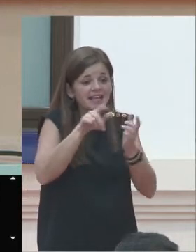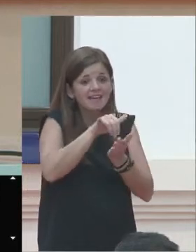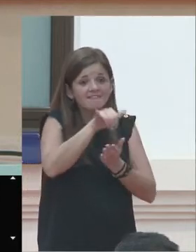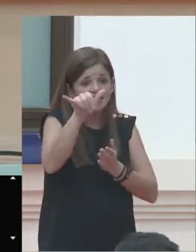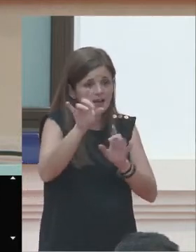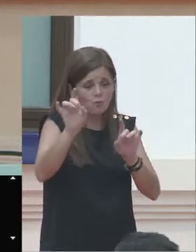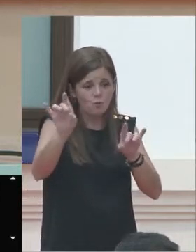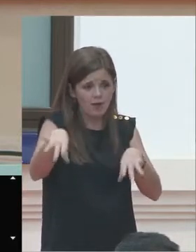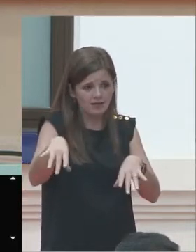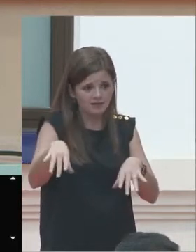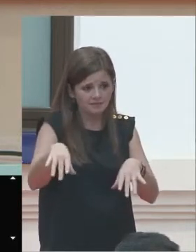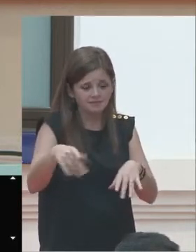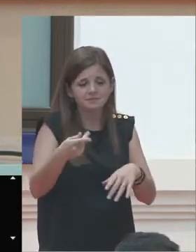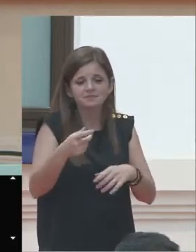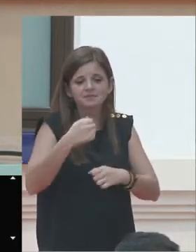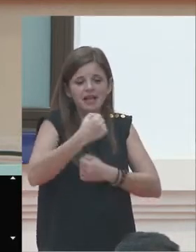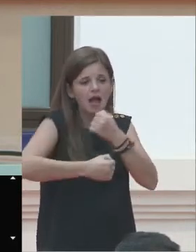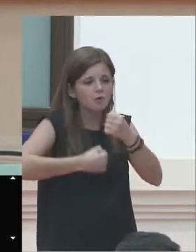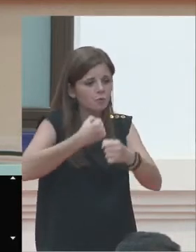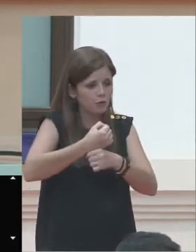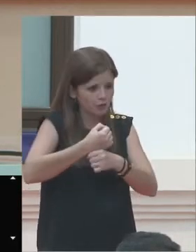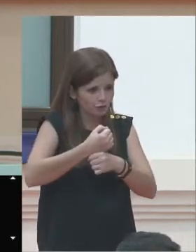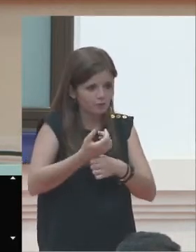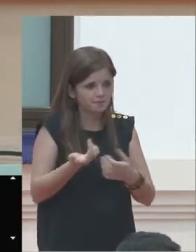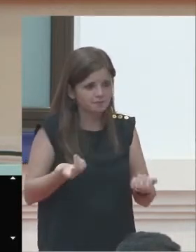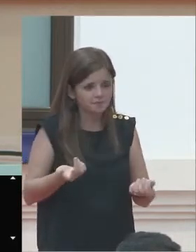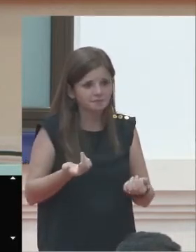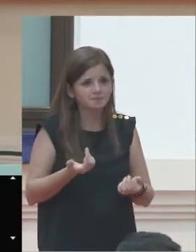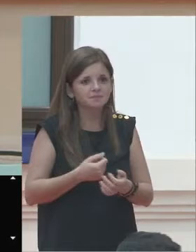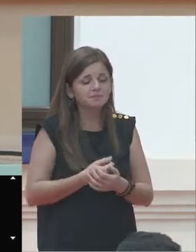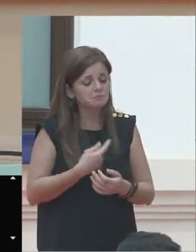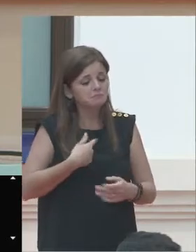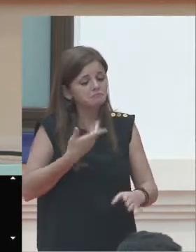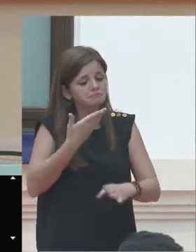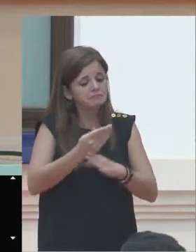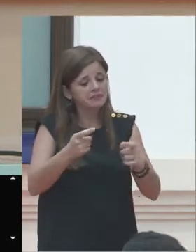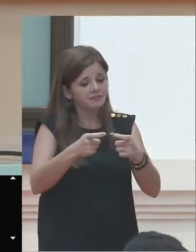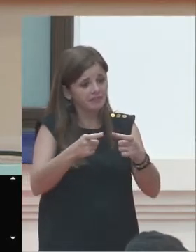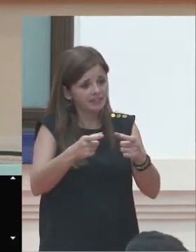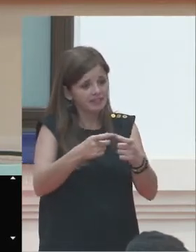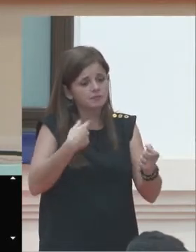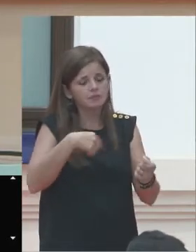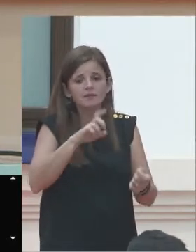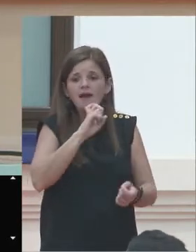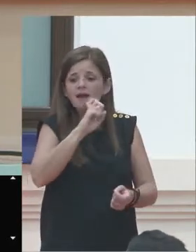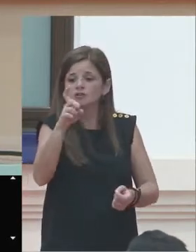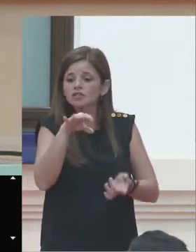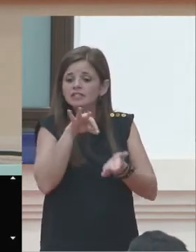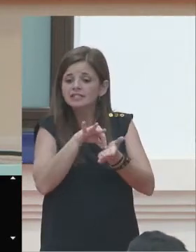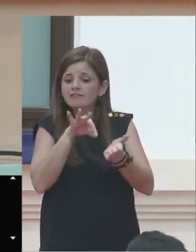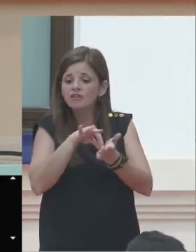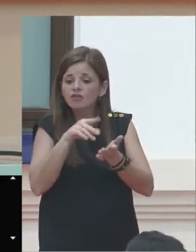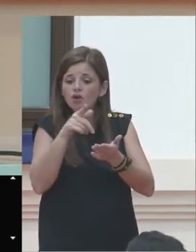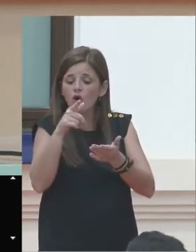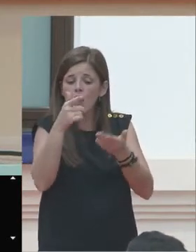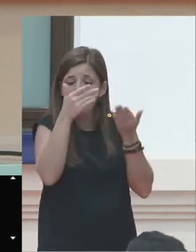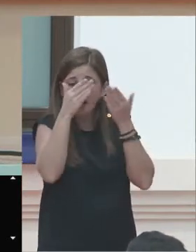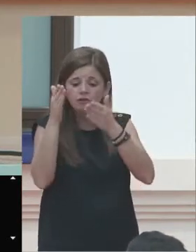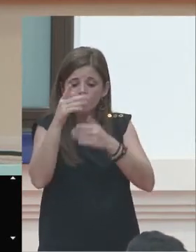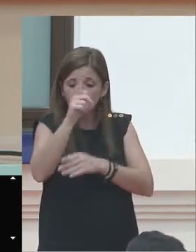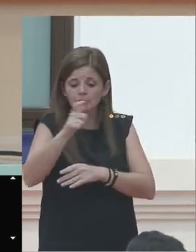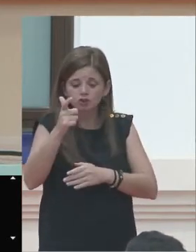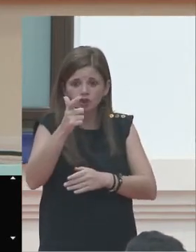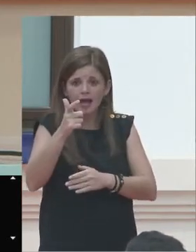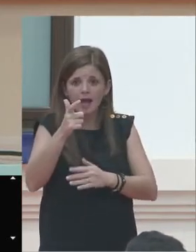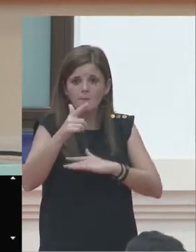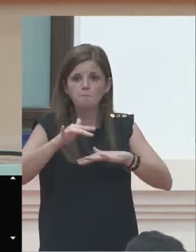igual, en los aeropuertos. Yo saco mi billete, aviso al servicio de atención a personas con movilidad reducida. Personas